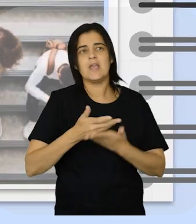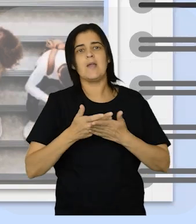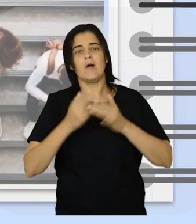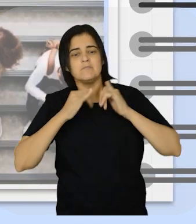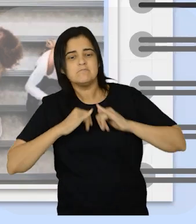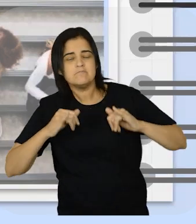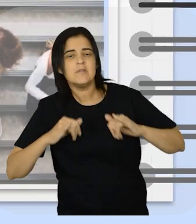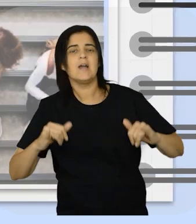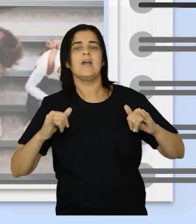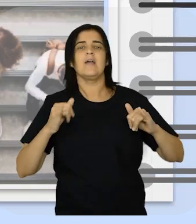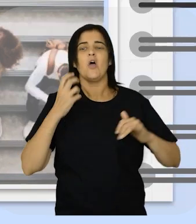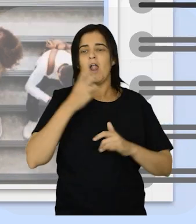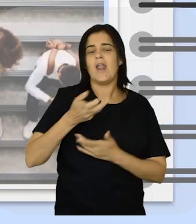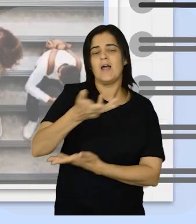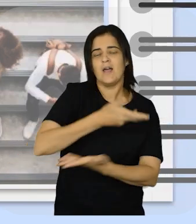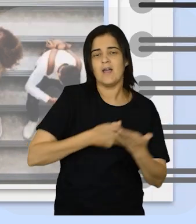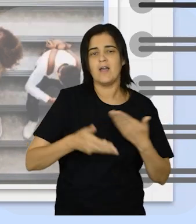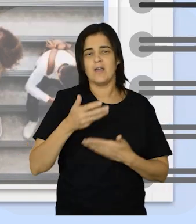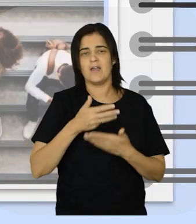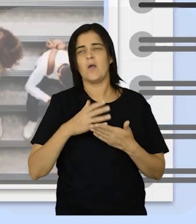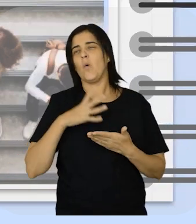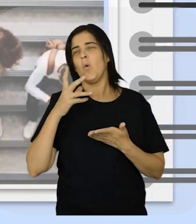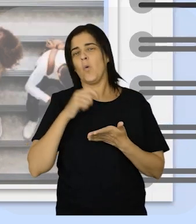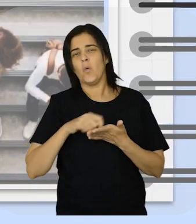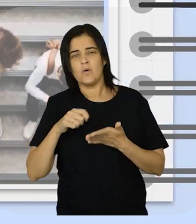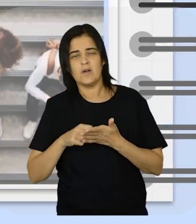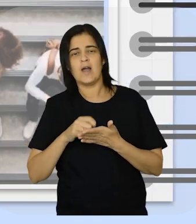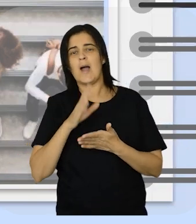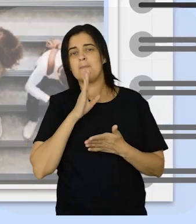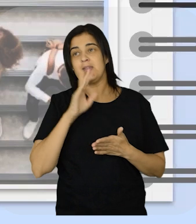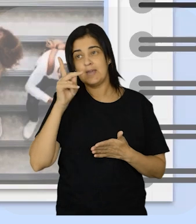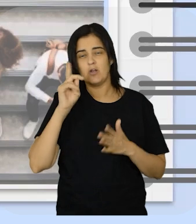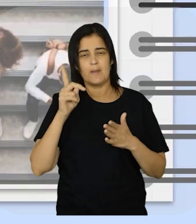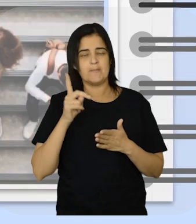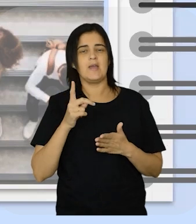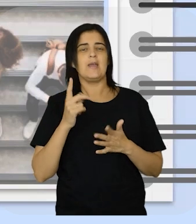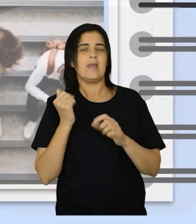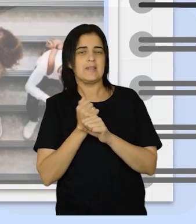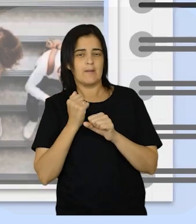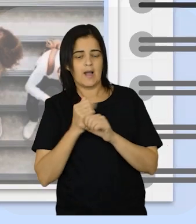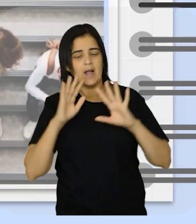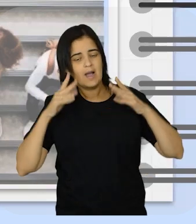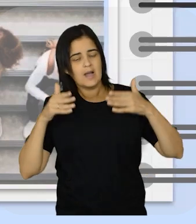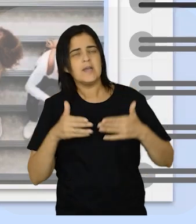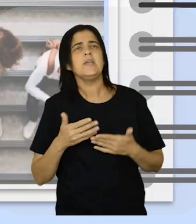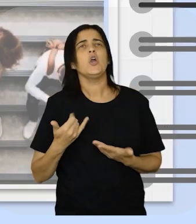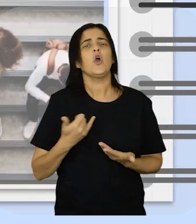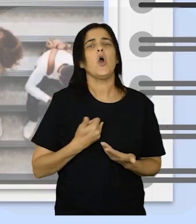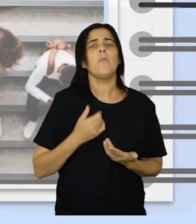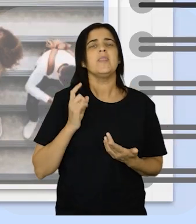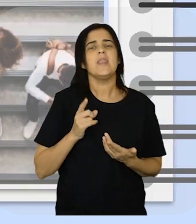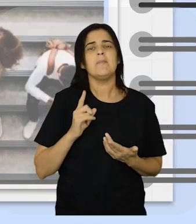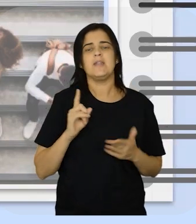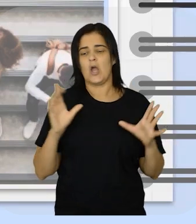de la oralidad, y puse a Kagan, que es un autor norteamericano, que trabaja y trabaja en cómo deberían formarse